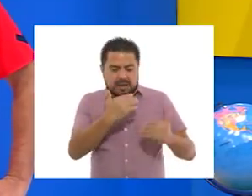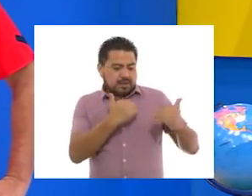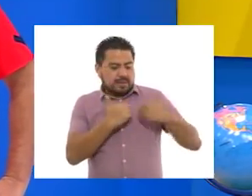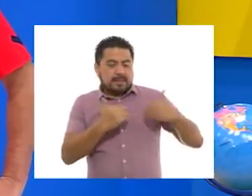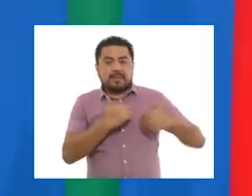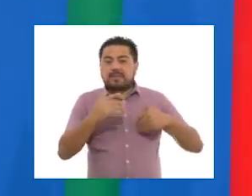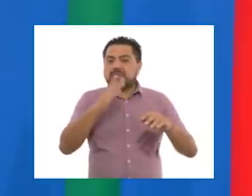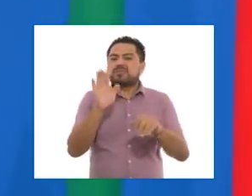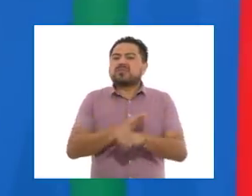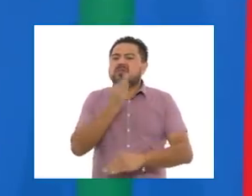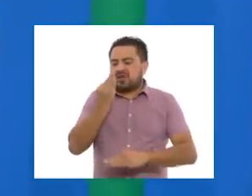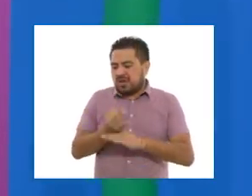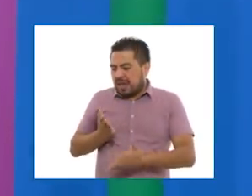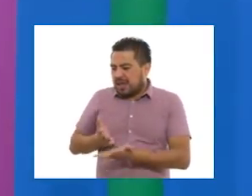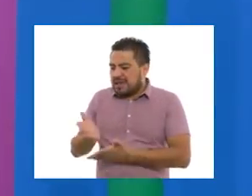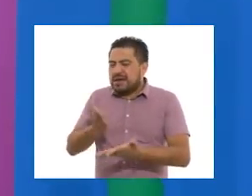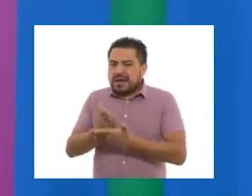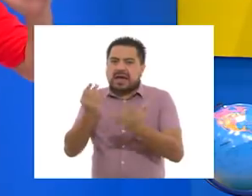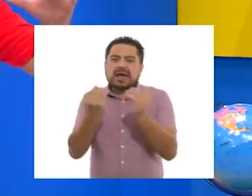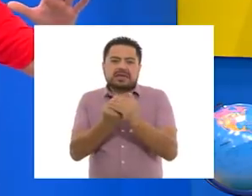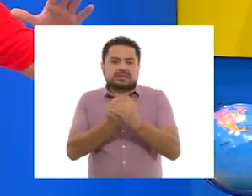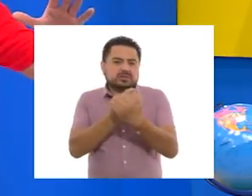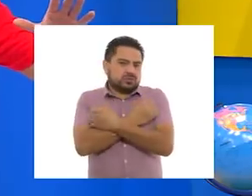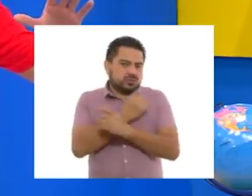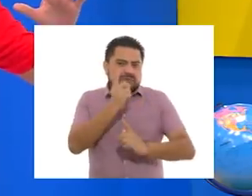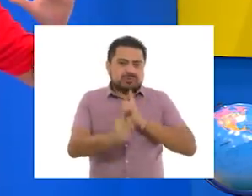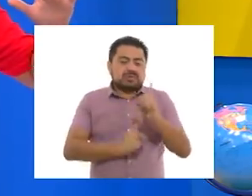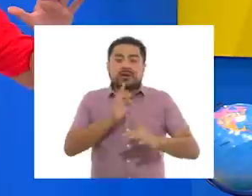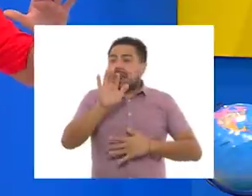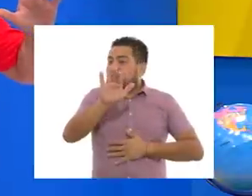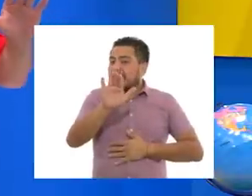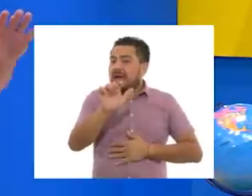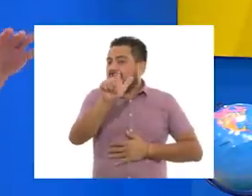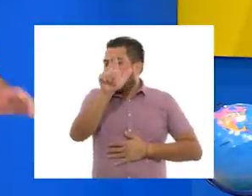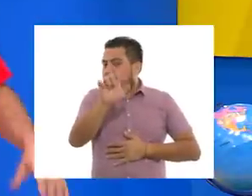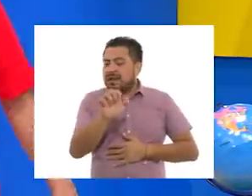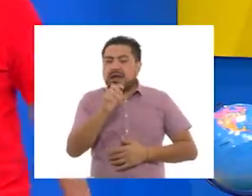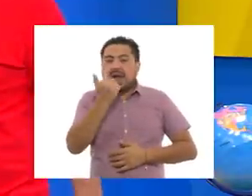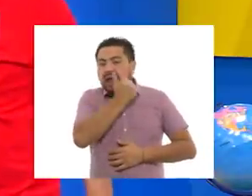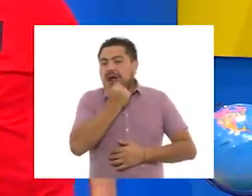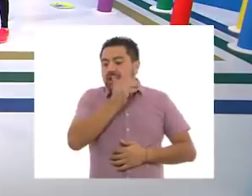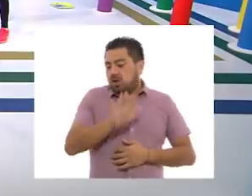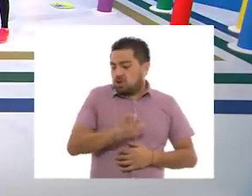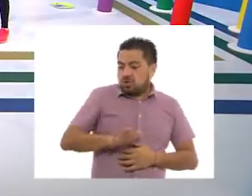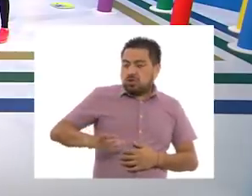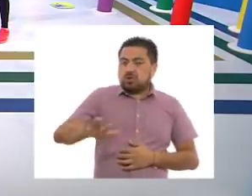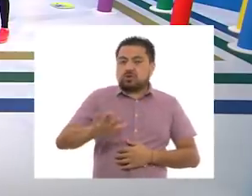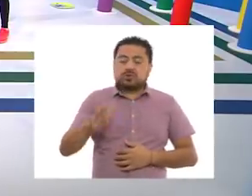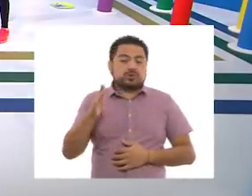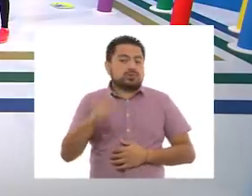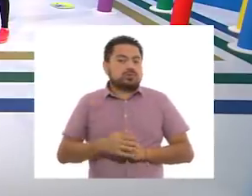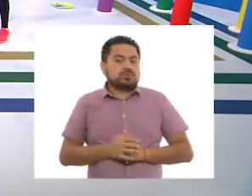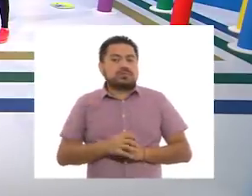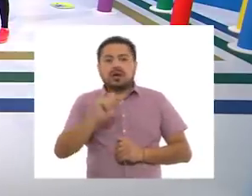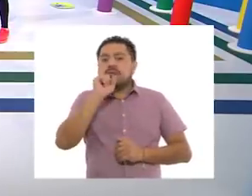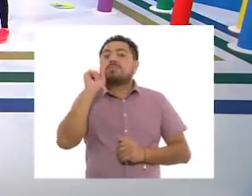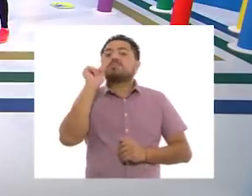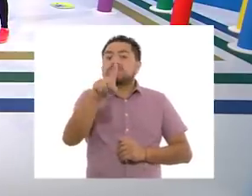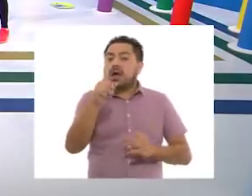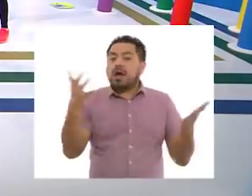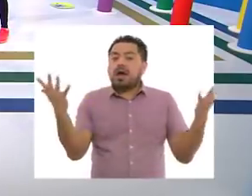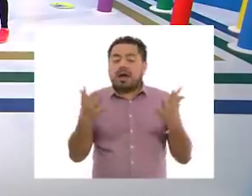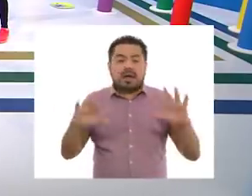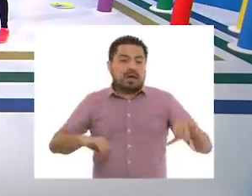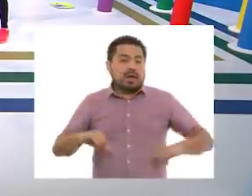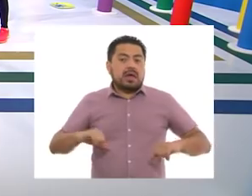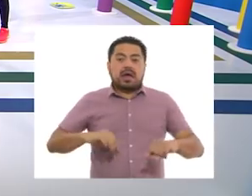las sesiones de educación física. Mira, Ale, nuestras alumnas y nuestros alumnos también realizaron las actividades en